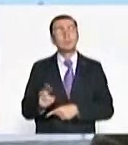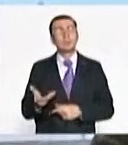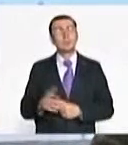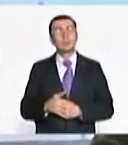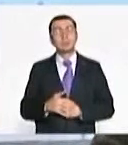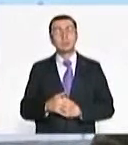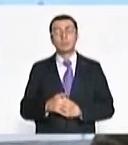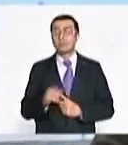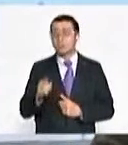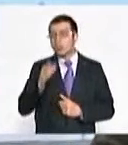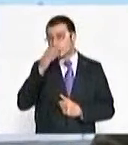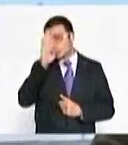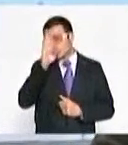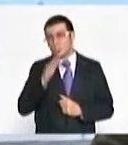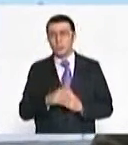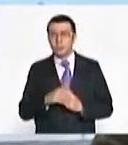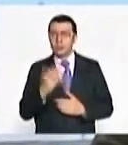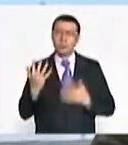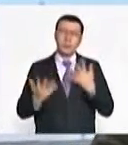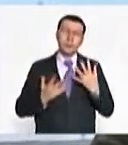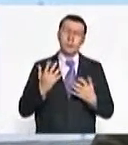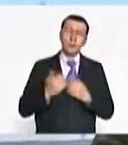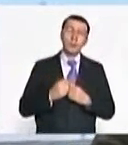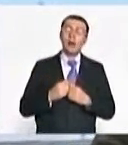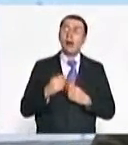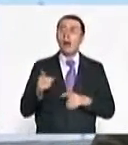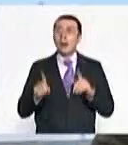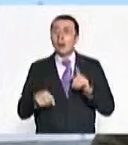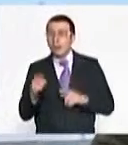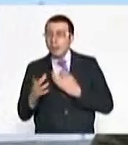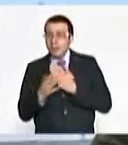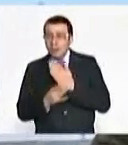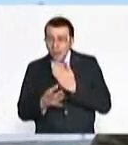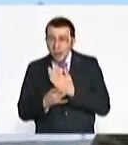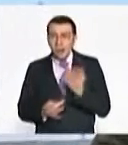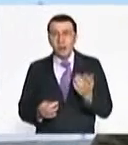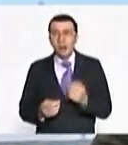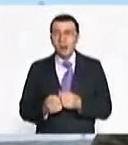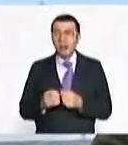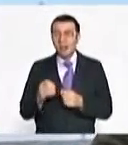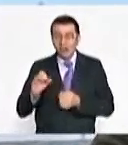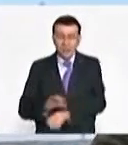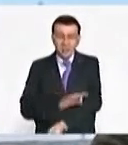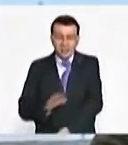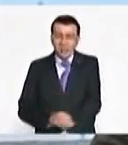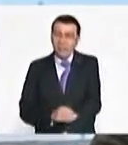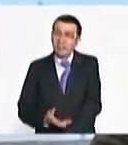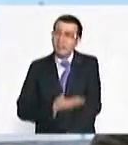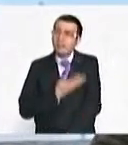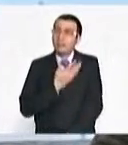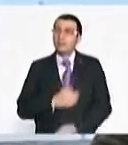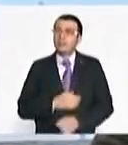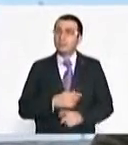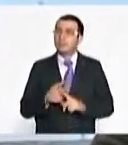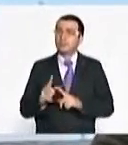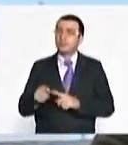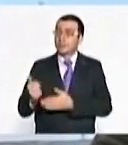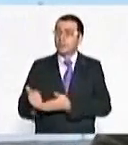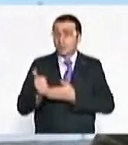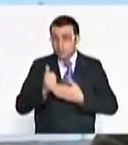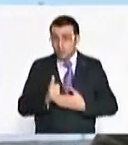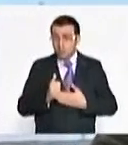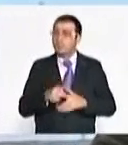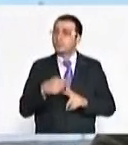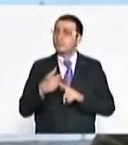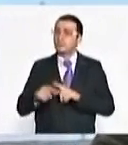las dudas e inquietudes que la gente tiene con las grasas del cuerpo, colesterol, triglicéridos y demás, y esas ayudas terapéuticas